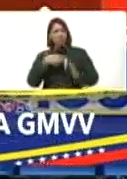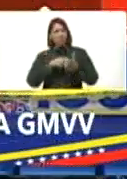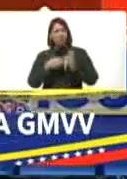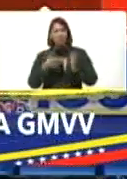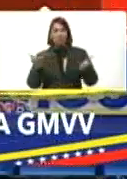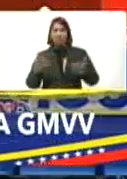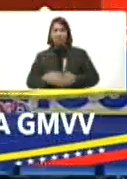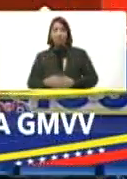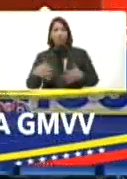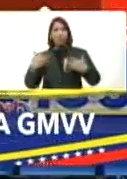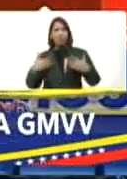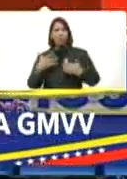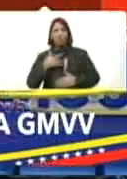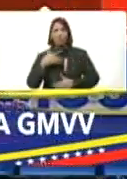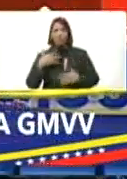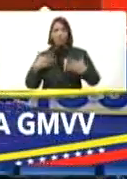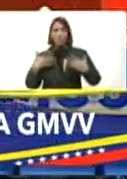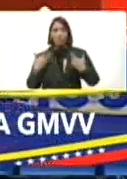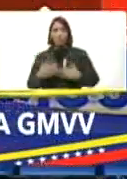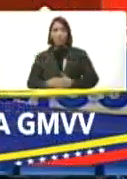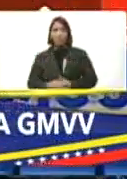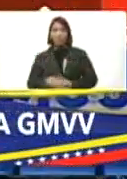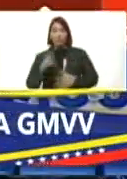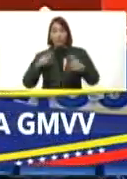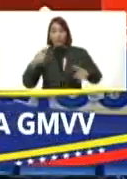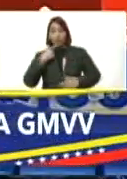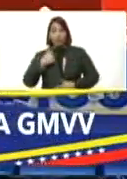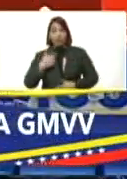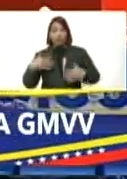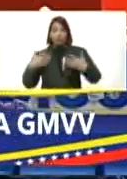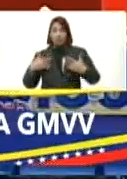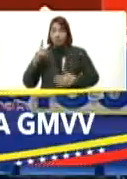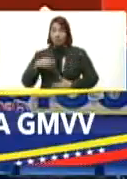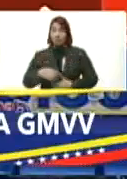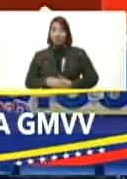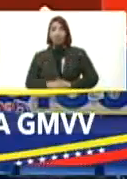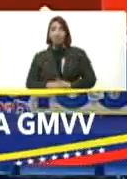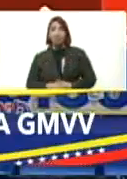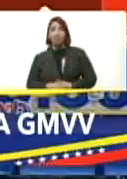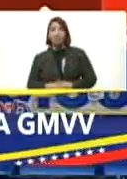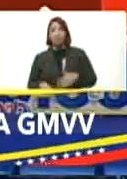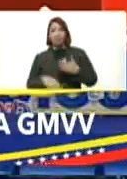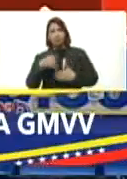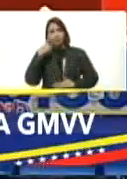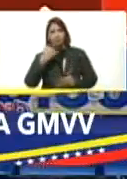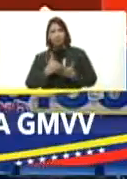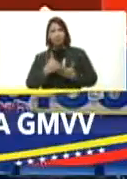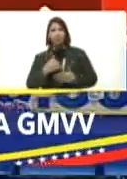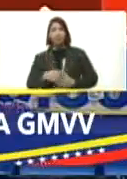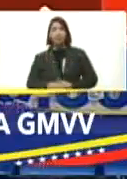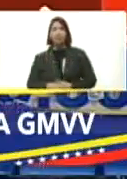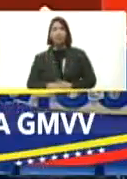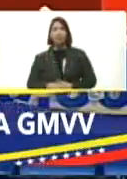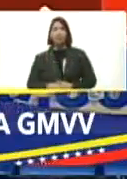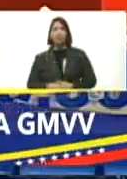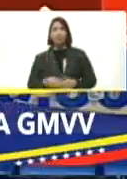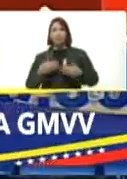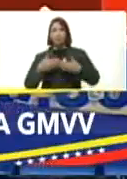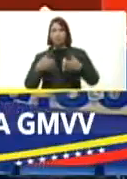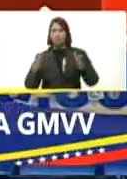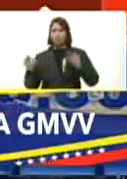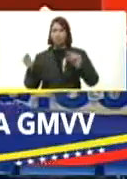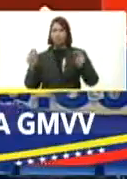Pero contento, me siento contento. Y la gente me lo dice contento también. Vamos a ver, abro este debate en las